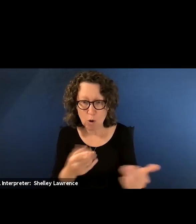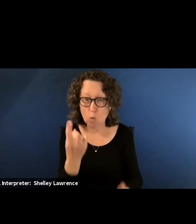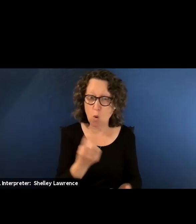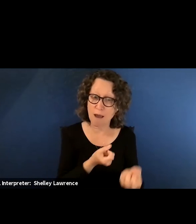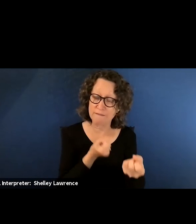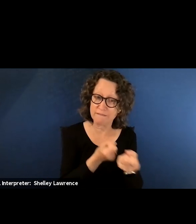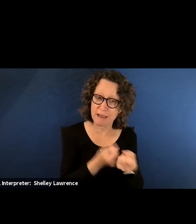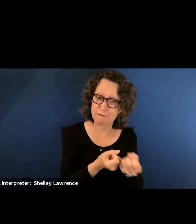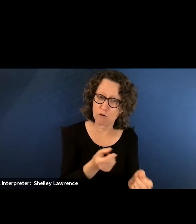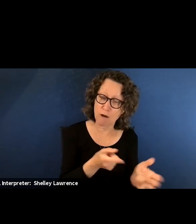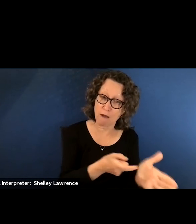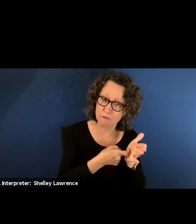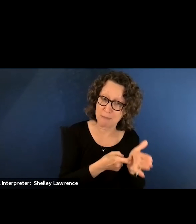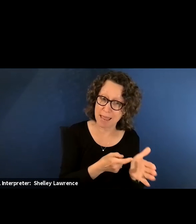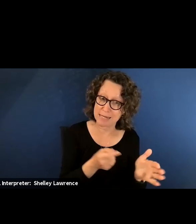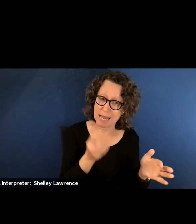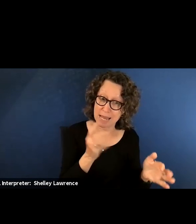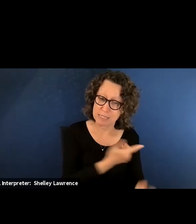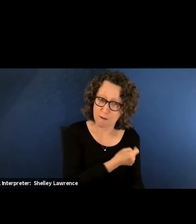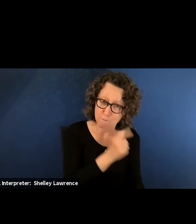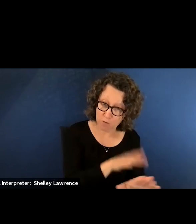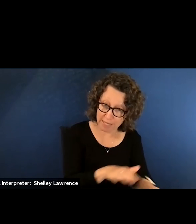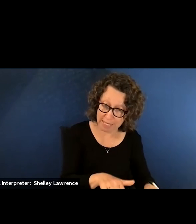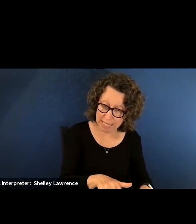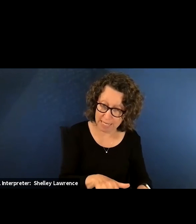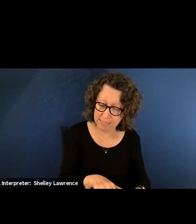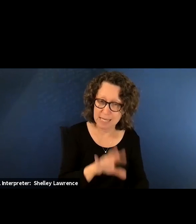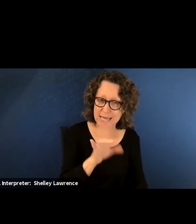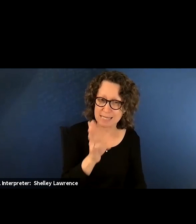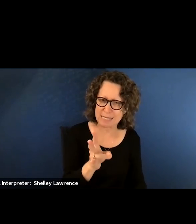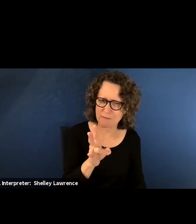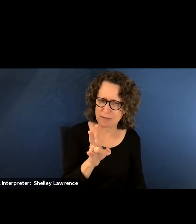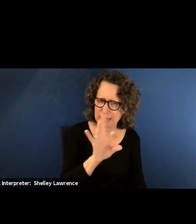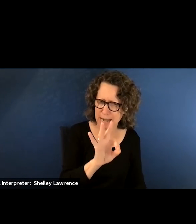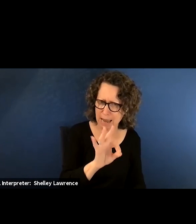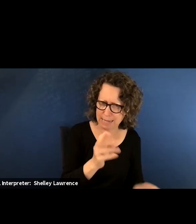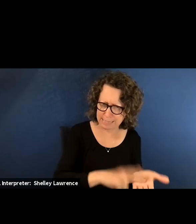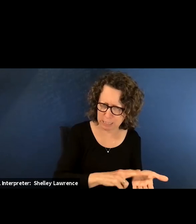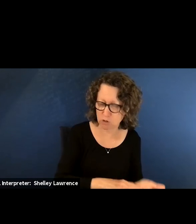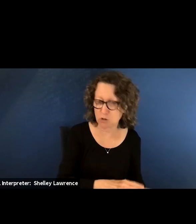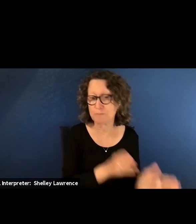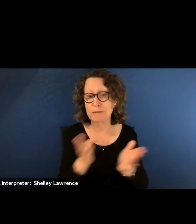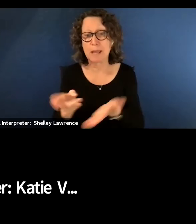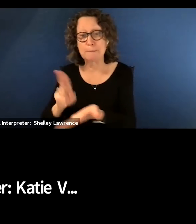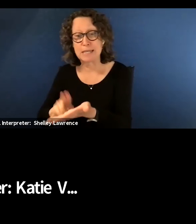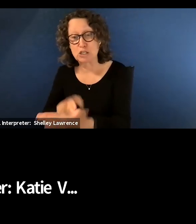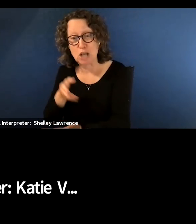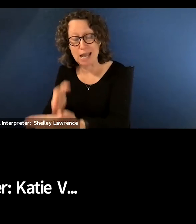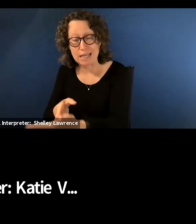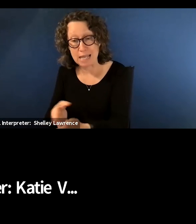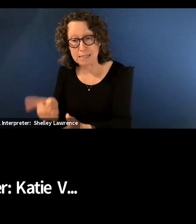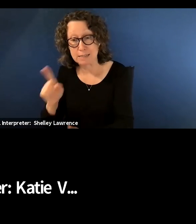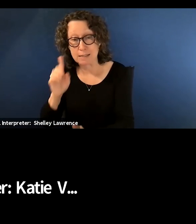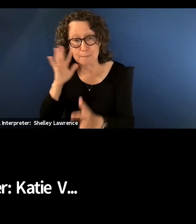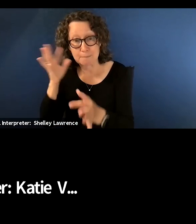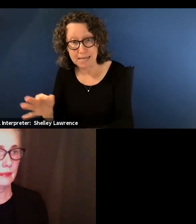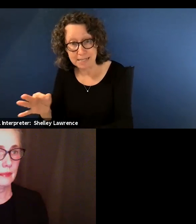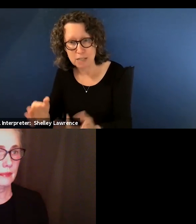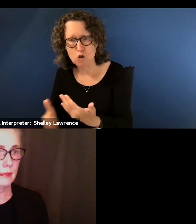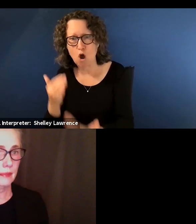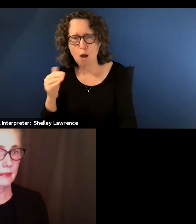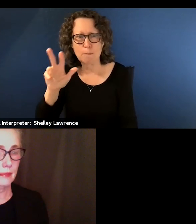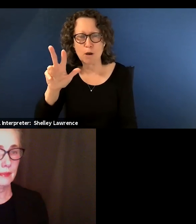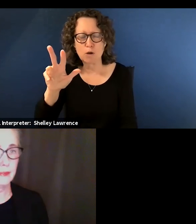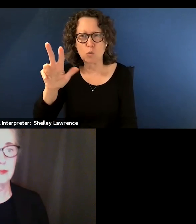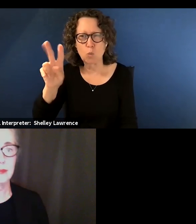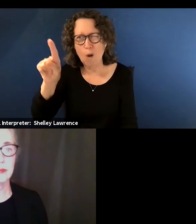circulando. Una en favor de los mandatos para los niños tiene 79 firmas y la petición en contra tiene